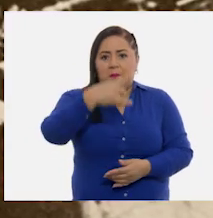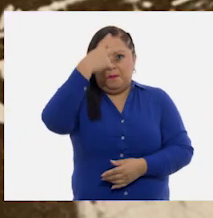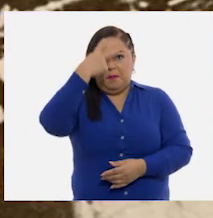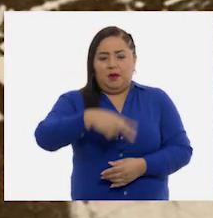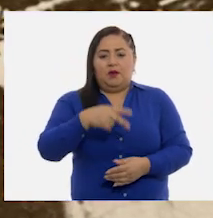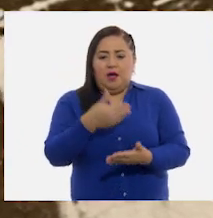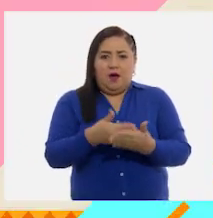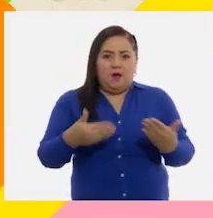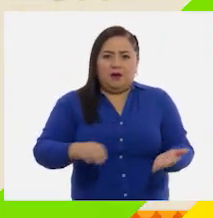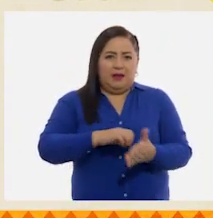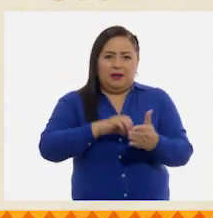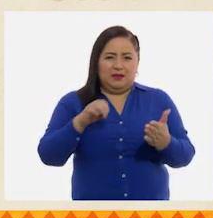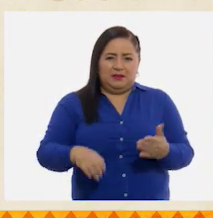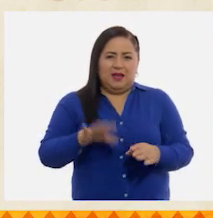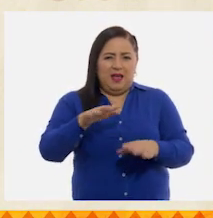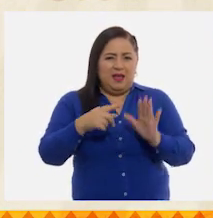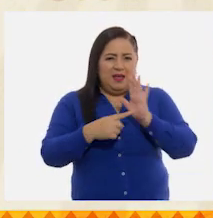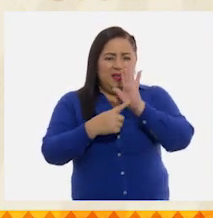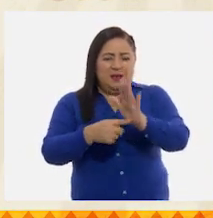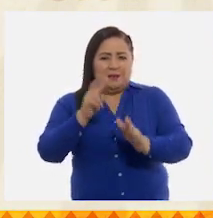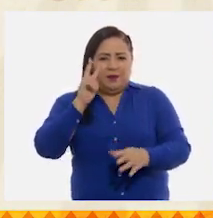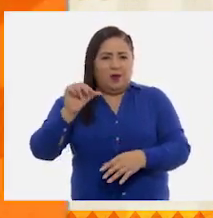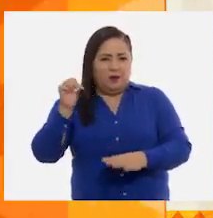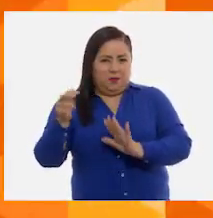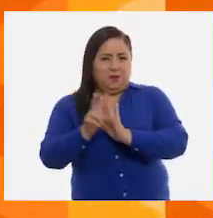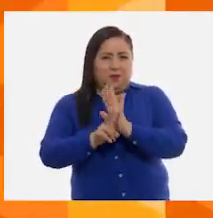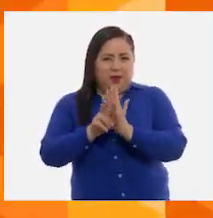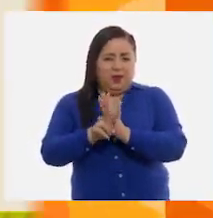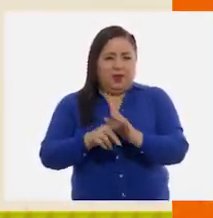que es hoy, como lo muestra el siguiente video.